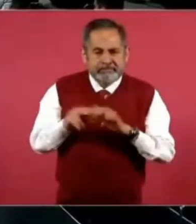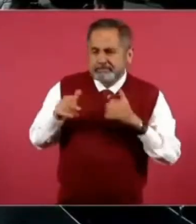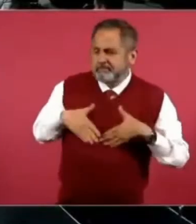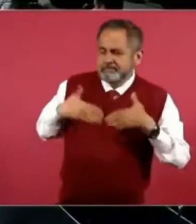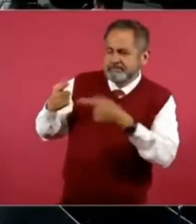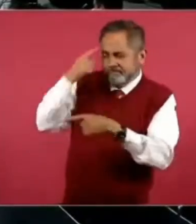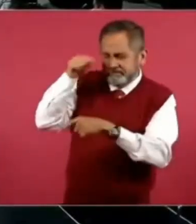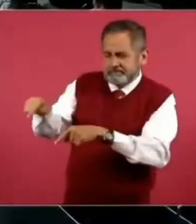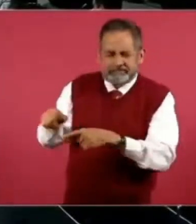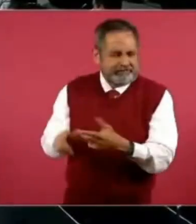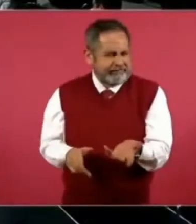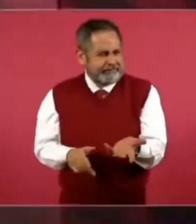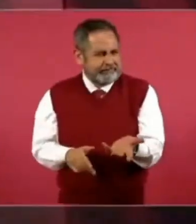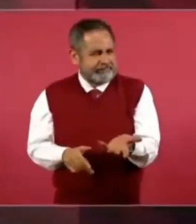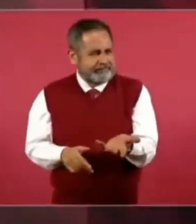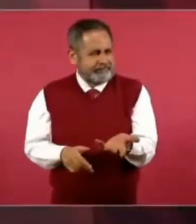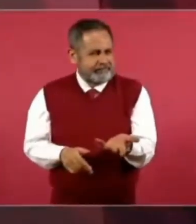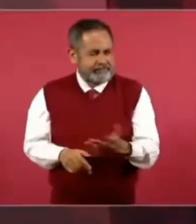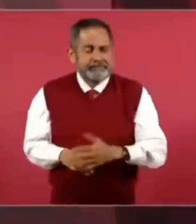que fue